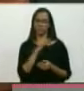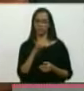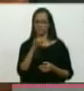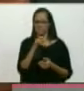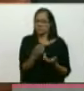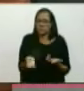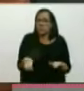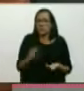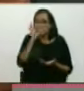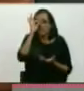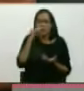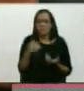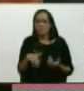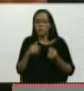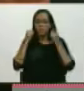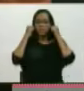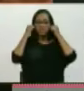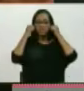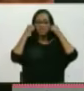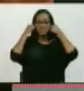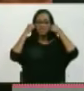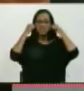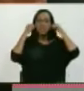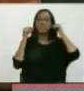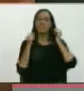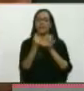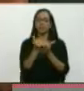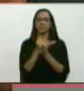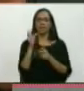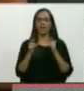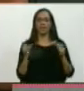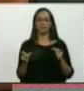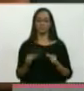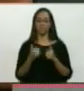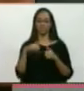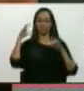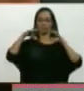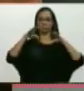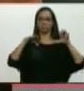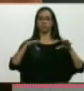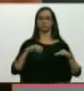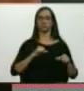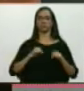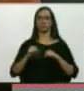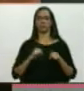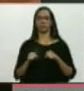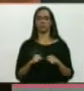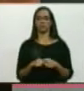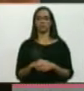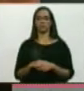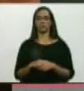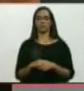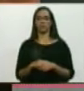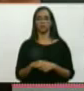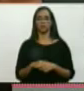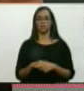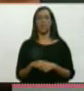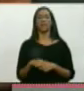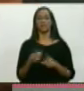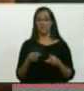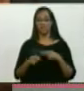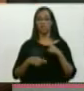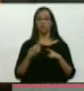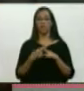pueden y tienen la posibilidad de ayudar a la gente cuando, por ejemplo, empiezan las lluvias y los terremotos por allá y los huracanes allá en Puerto